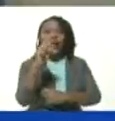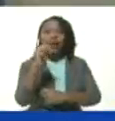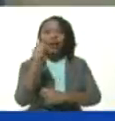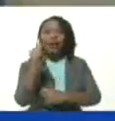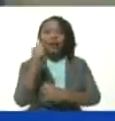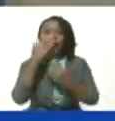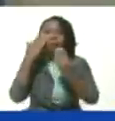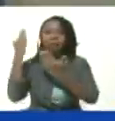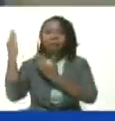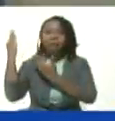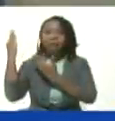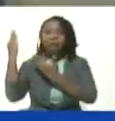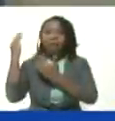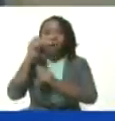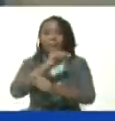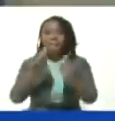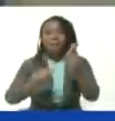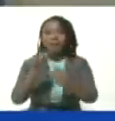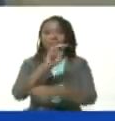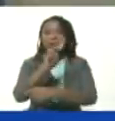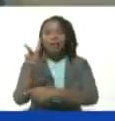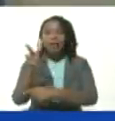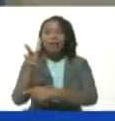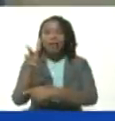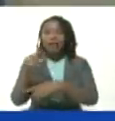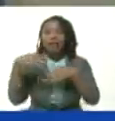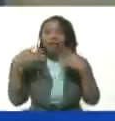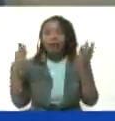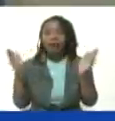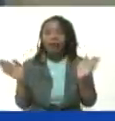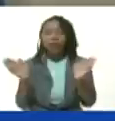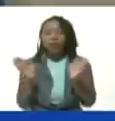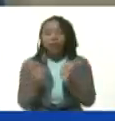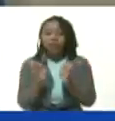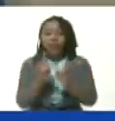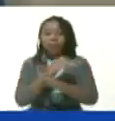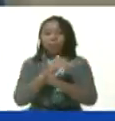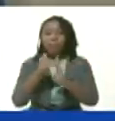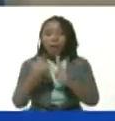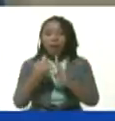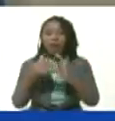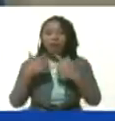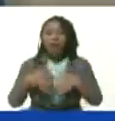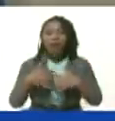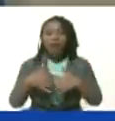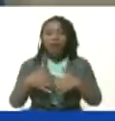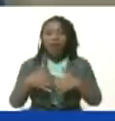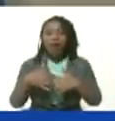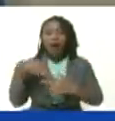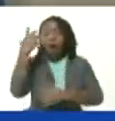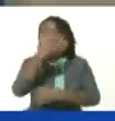Diana, viceministra de Pequeña y Mediana Industria, la Juventud en el Poder.